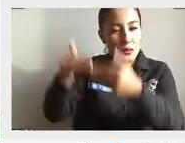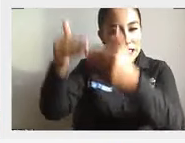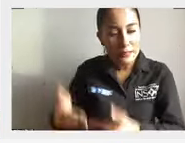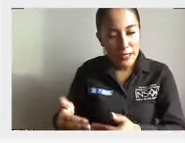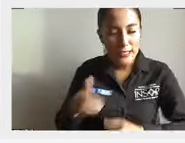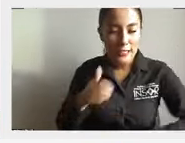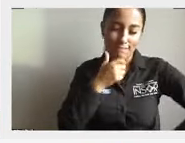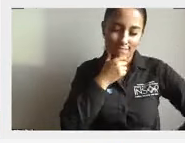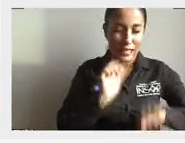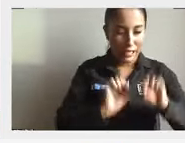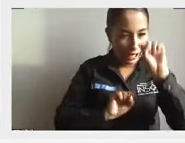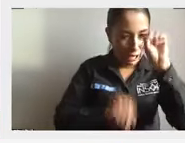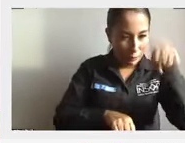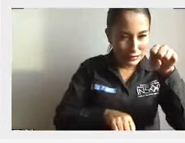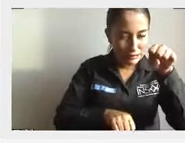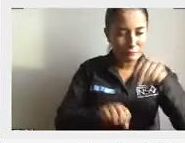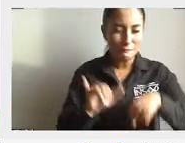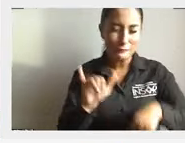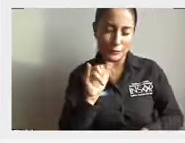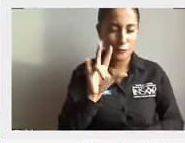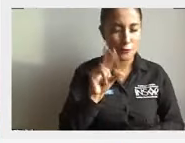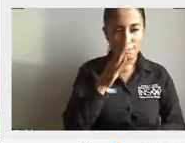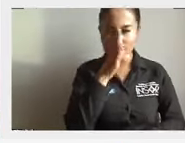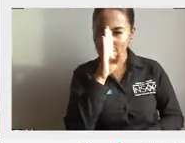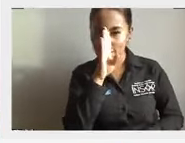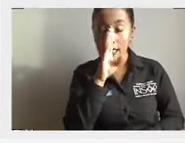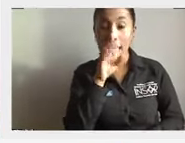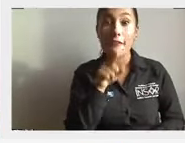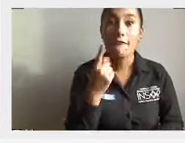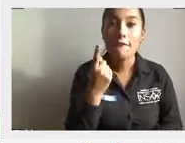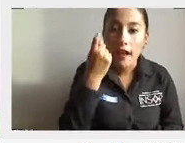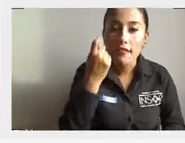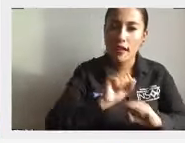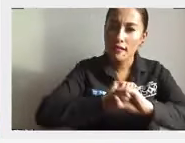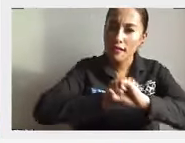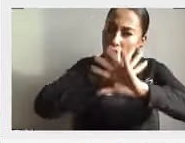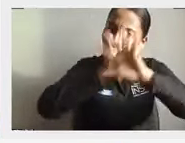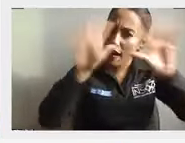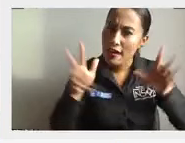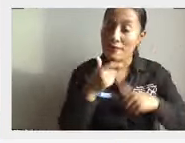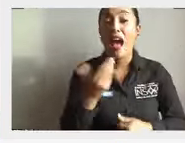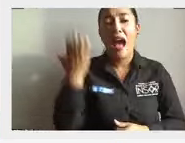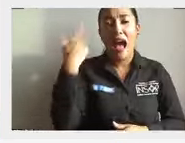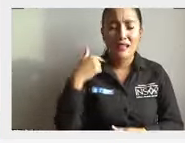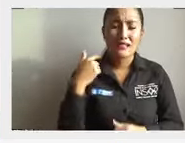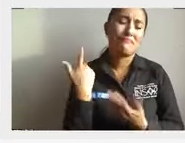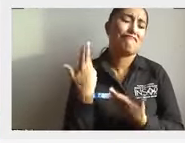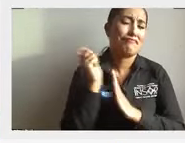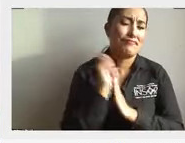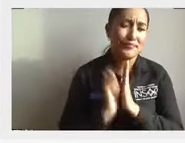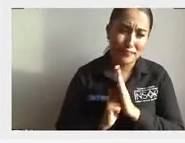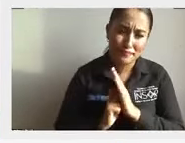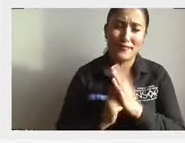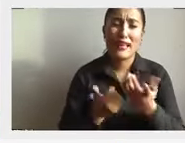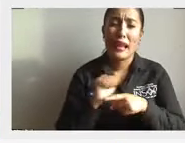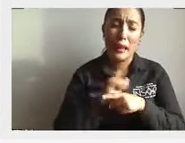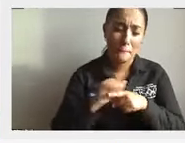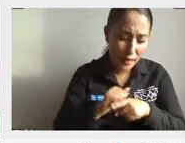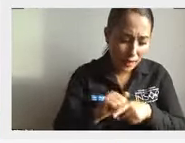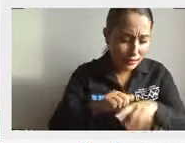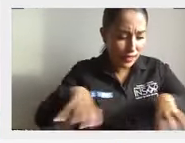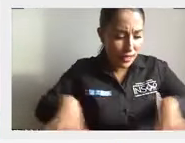o no hay como esas claridades, por ejemplo, además de que lo hemos dicho mucho en los ejercicios, por lo menos